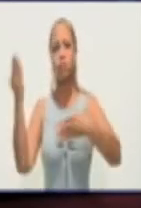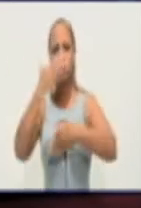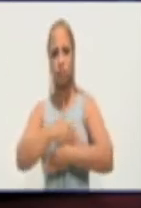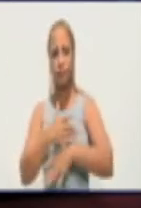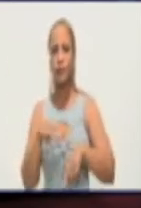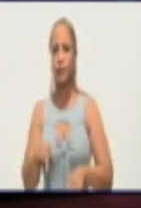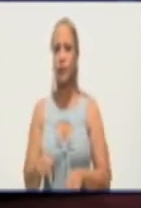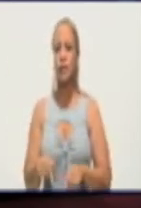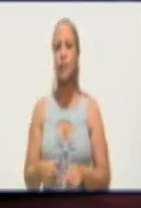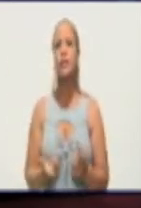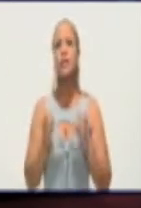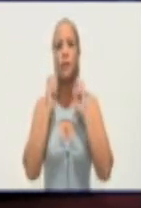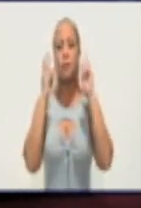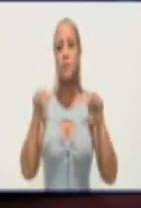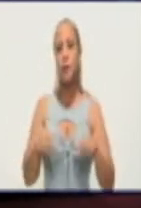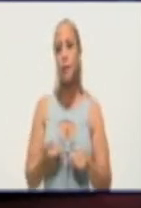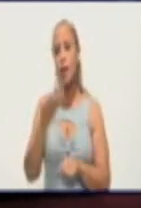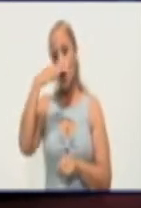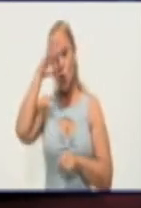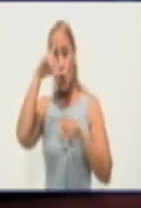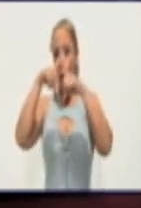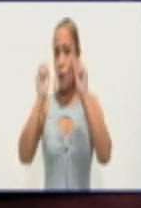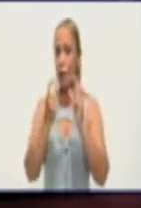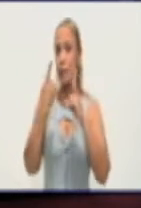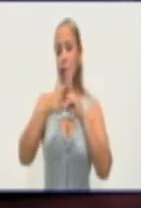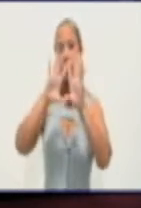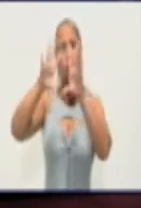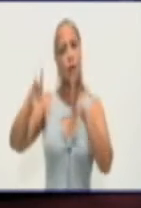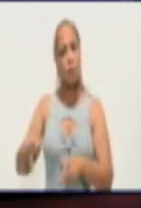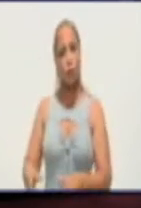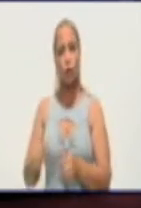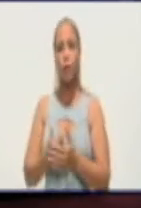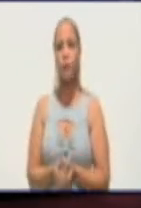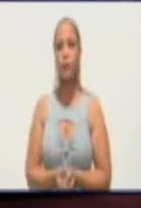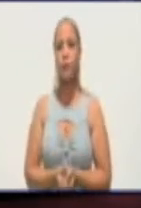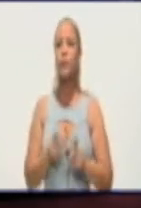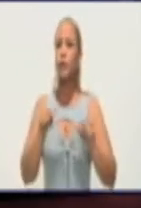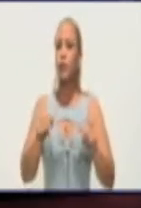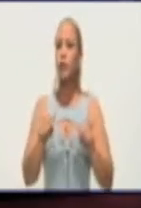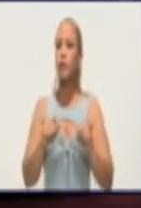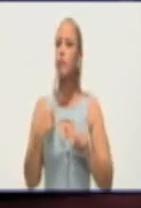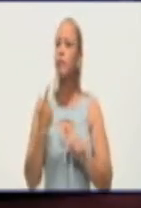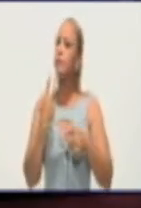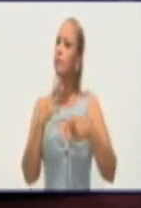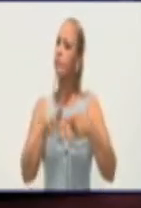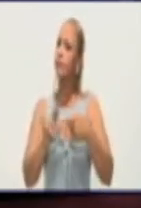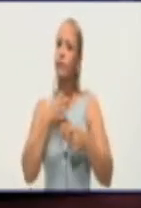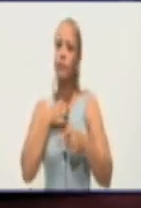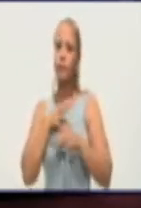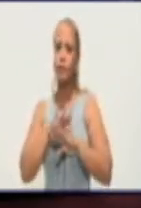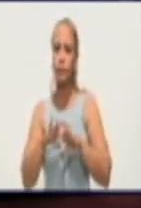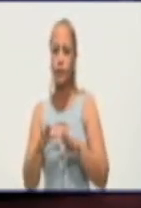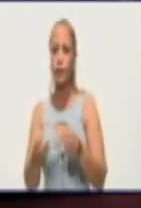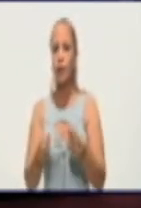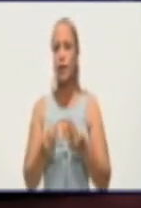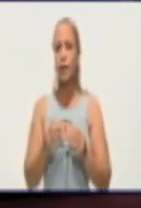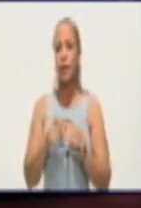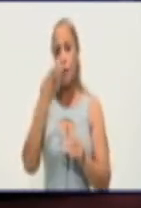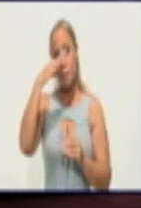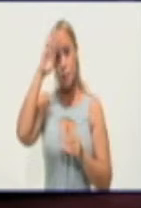que hoy vive no solamente cuba sino también el mundo y que una vez que ya está en nuestro proyecto de recursos pues han sido necesarias estos mantenimientos